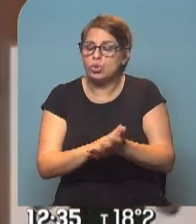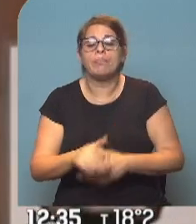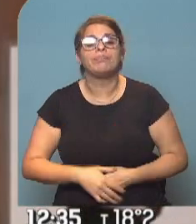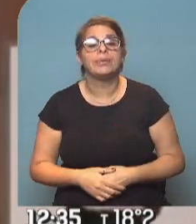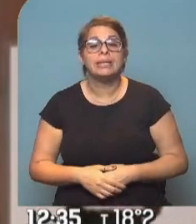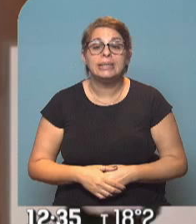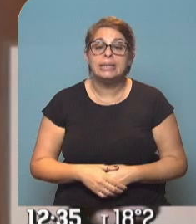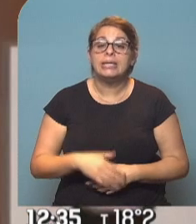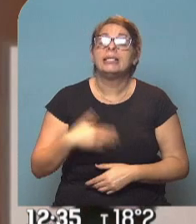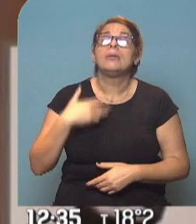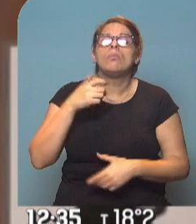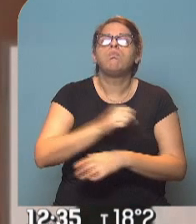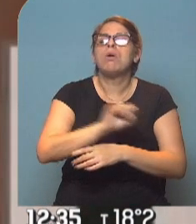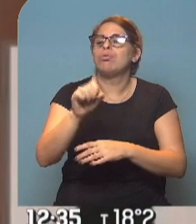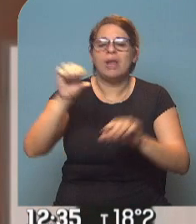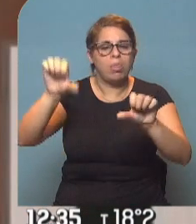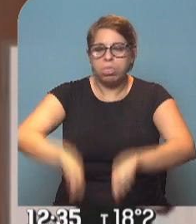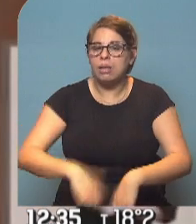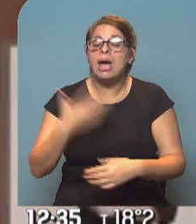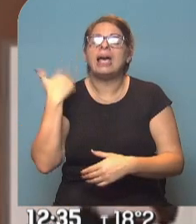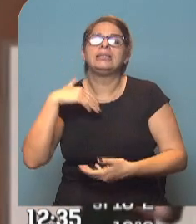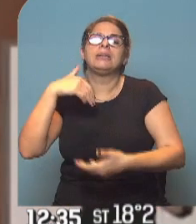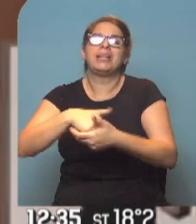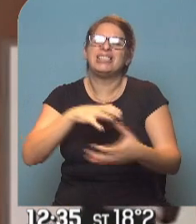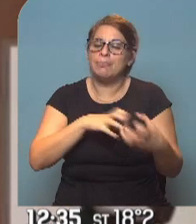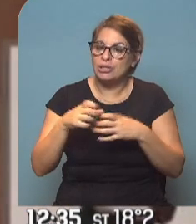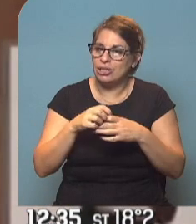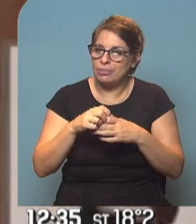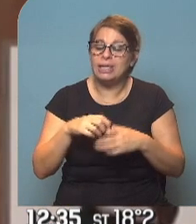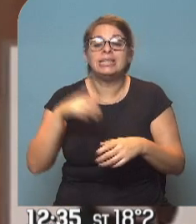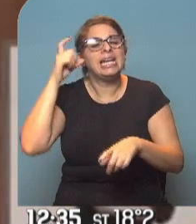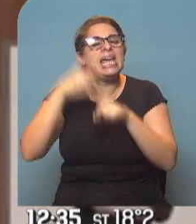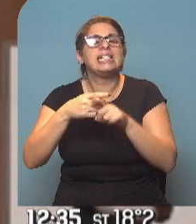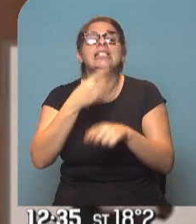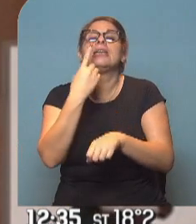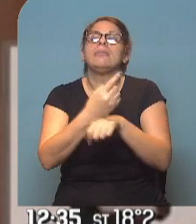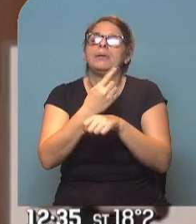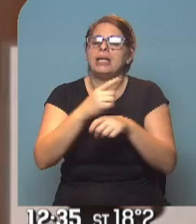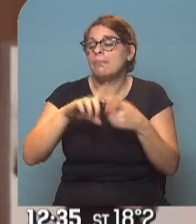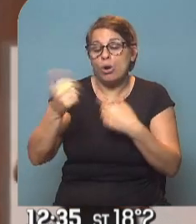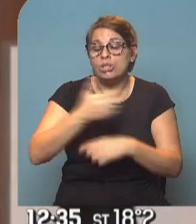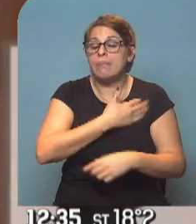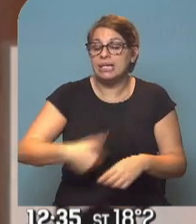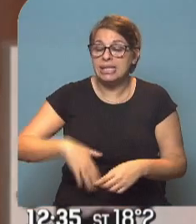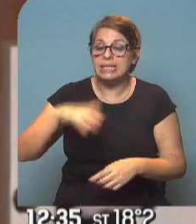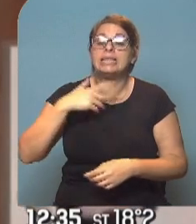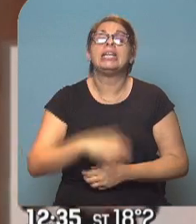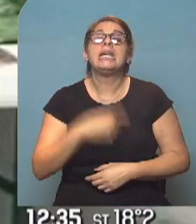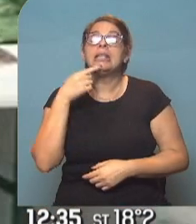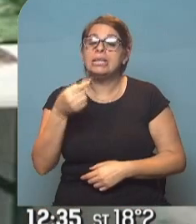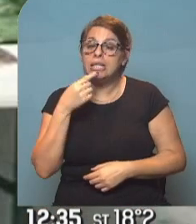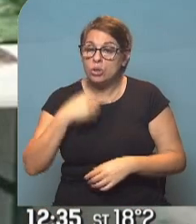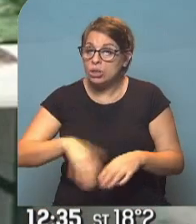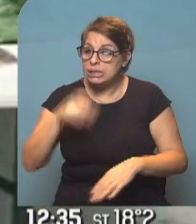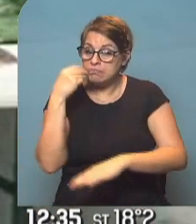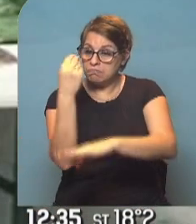estrepitosa caída de popularidad tras su participación en el debate, la ex primera dama, Margarita Zavala, aseguró que, de llegar a